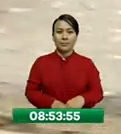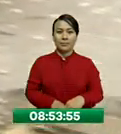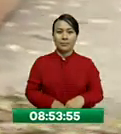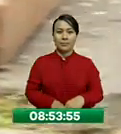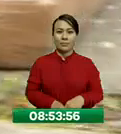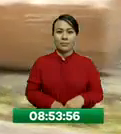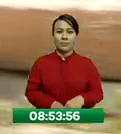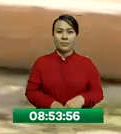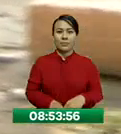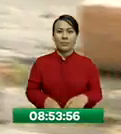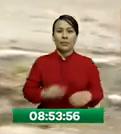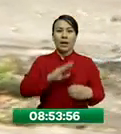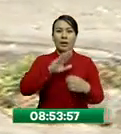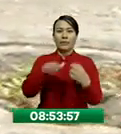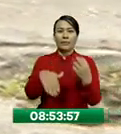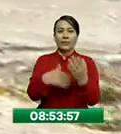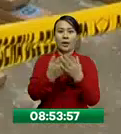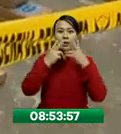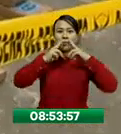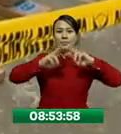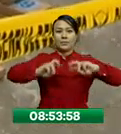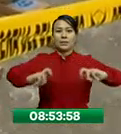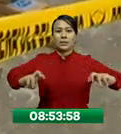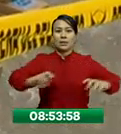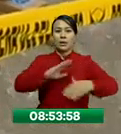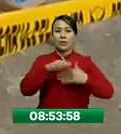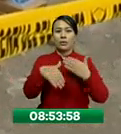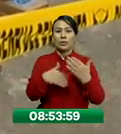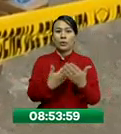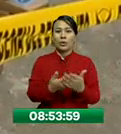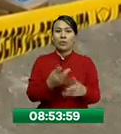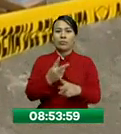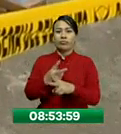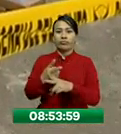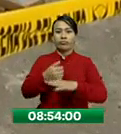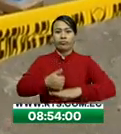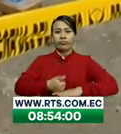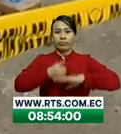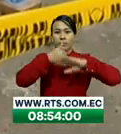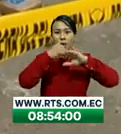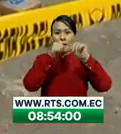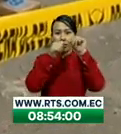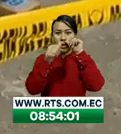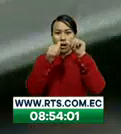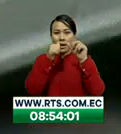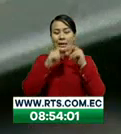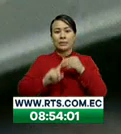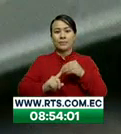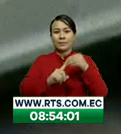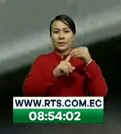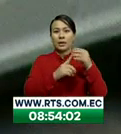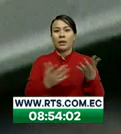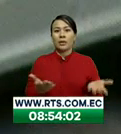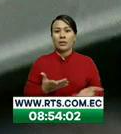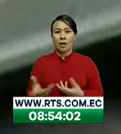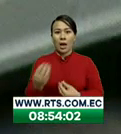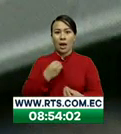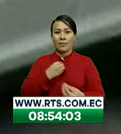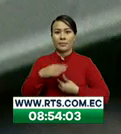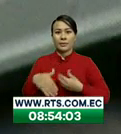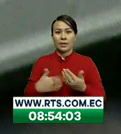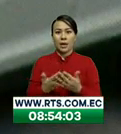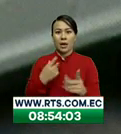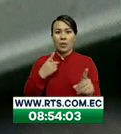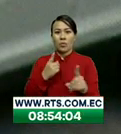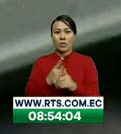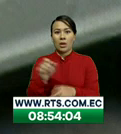Tras información que manejaba la unidad de investigación antinarcóticos, conocida como UIAN, se logró interceptar un vehículo